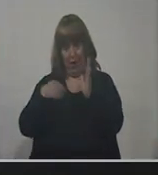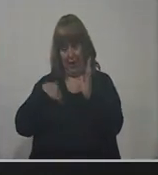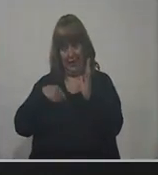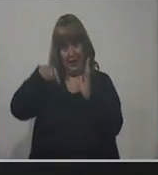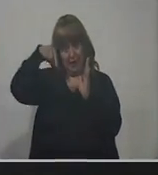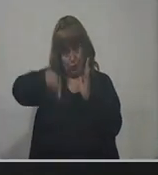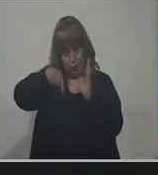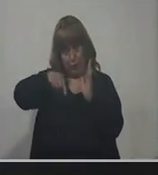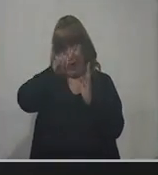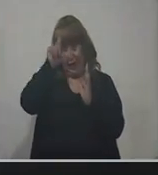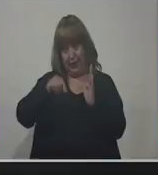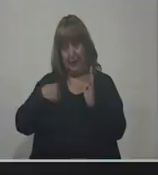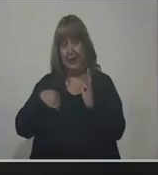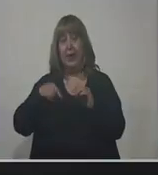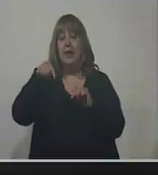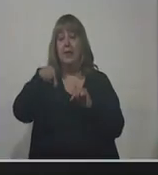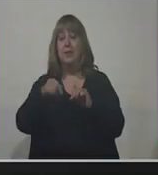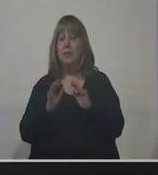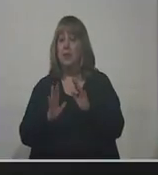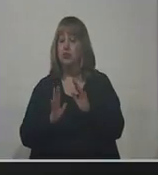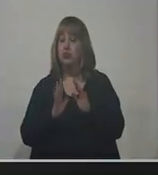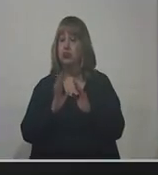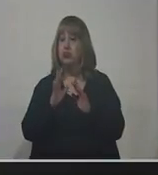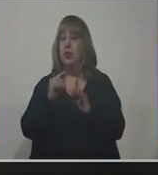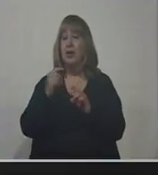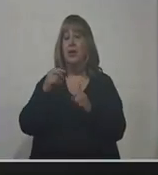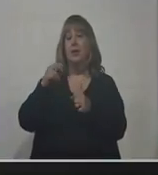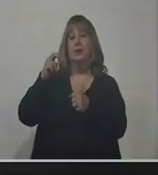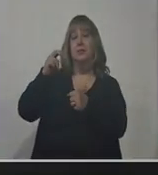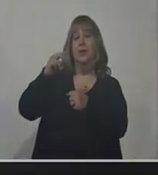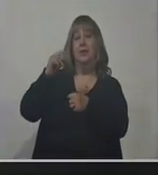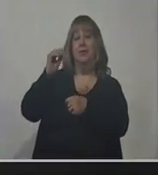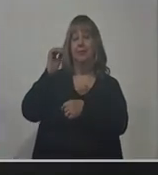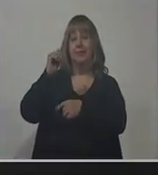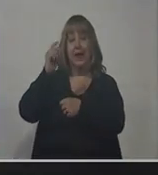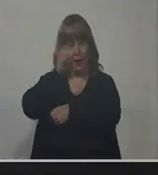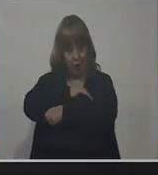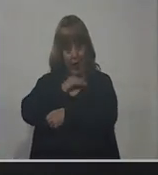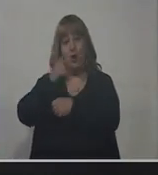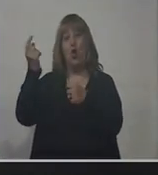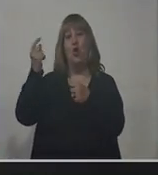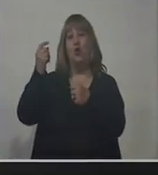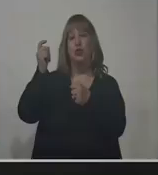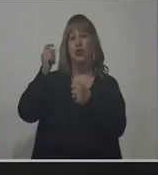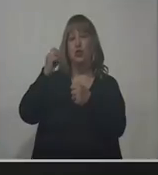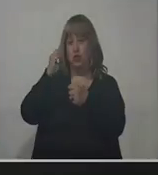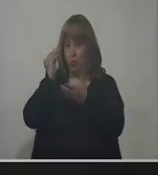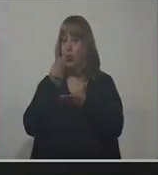Servicio Meteorológico Nacional emita alertas por lluvias para el este de Río Negro y de Chubut, también para el oeste. Y a nosotros nos toca el